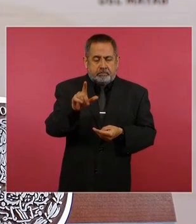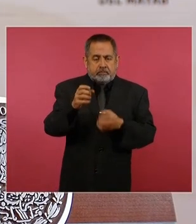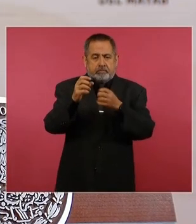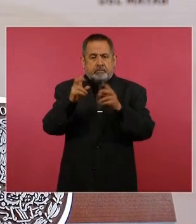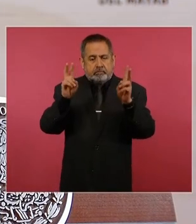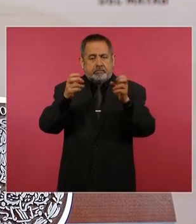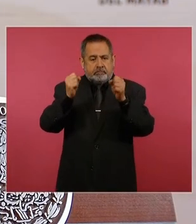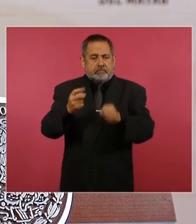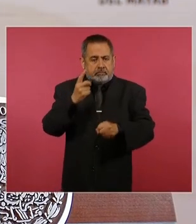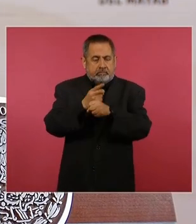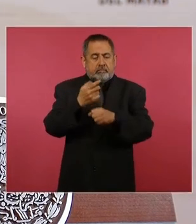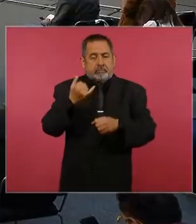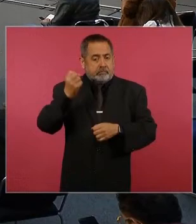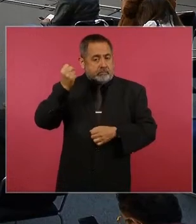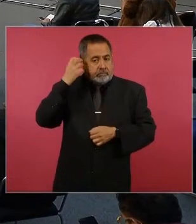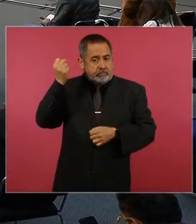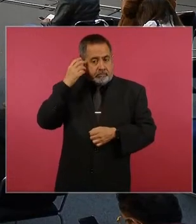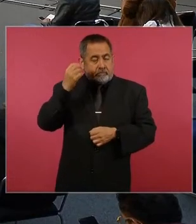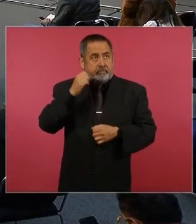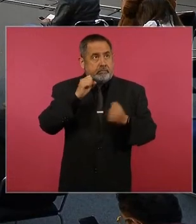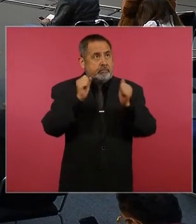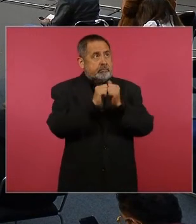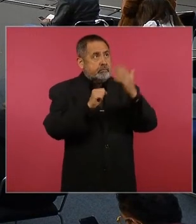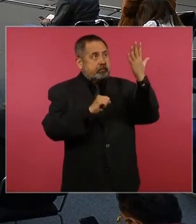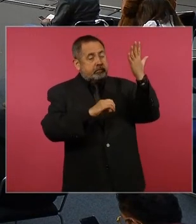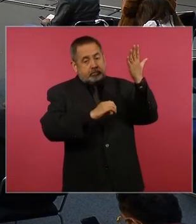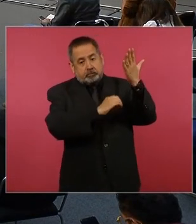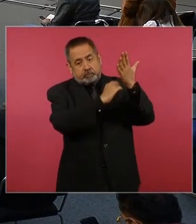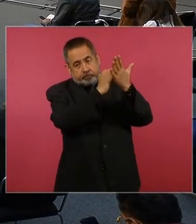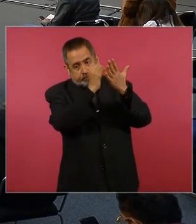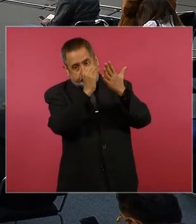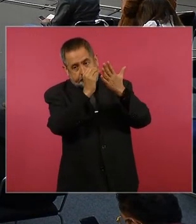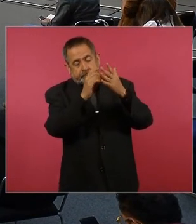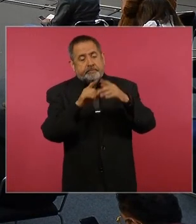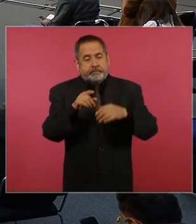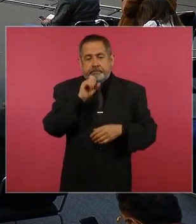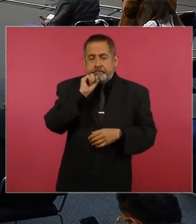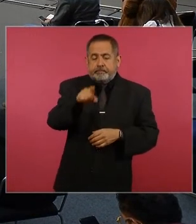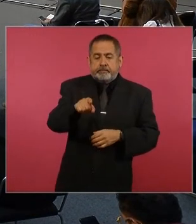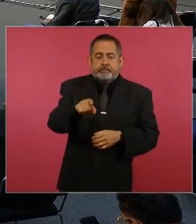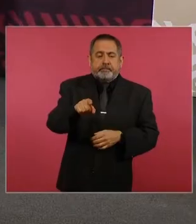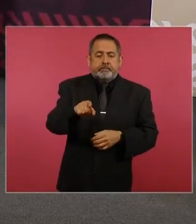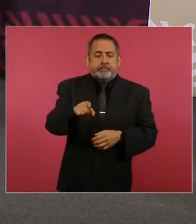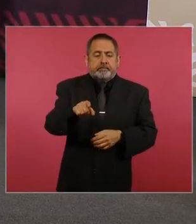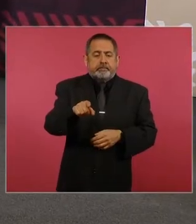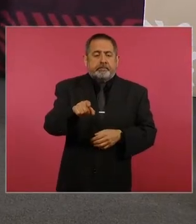seguridad y la mañanera y eclipse. Que por cierto,